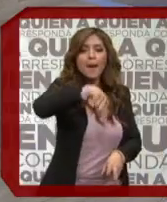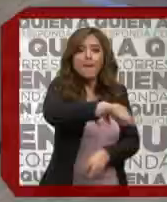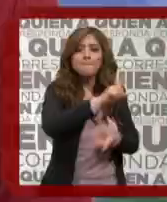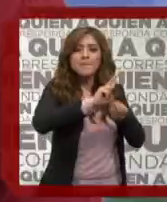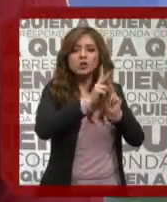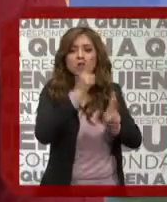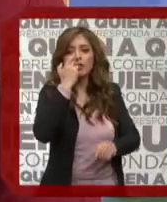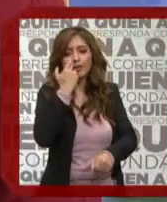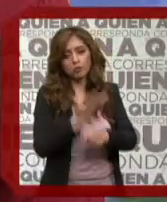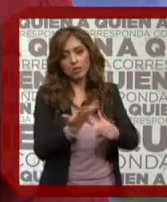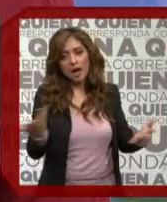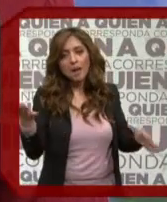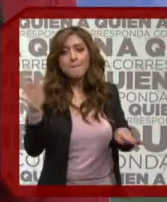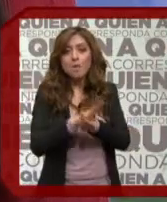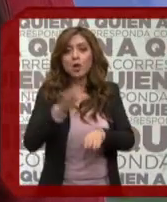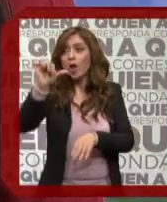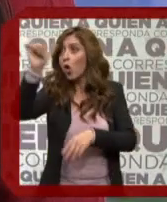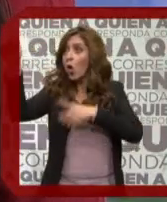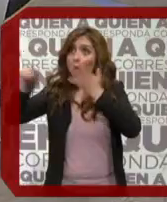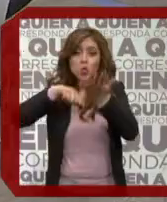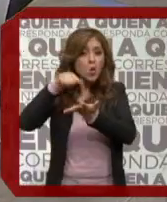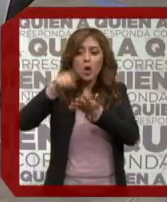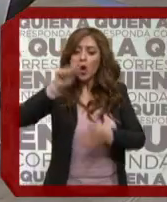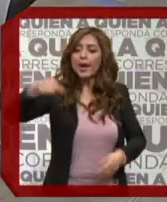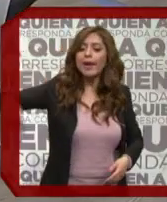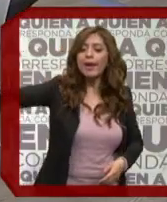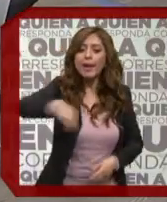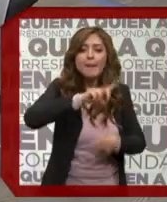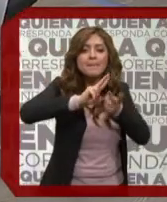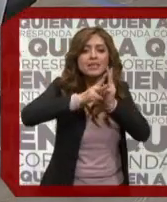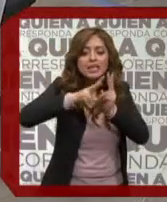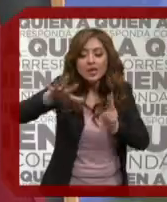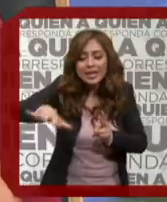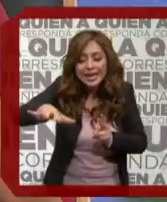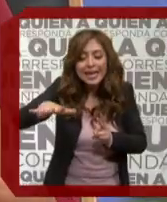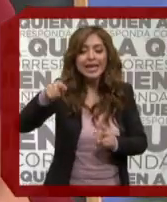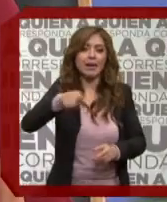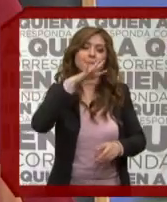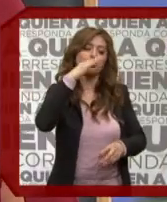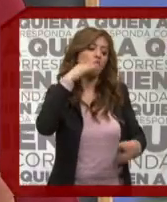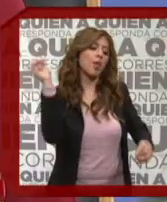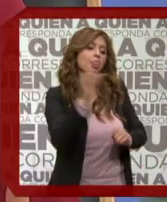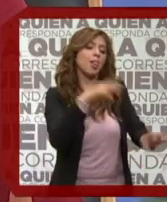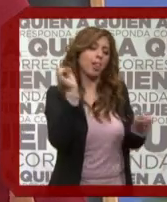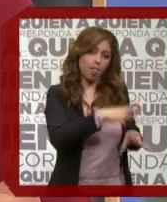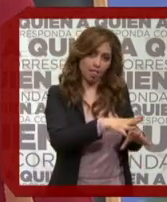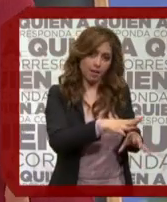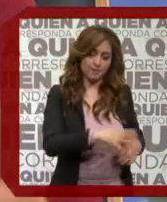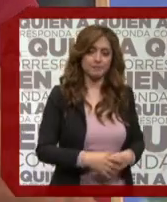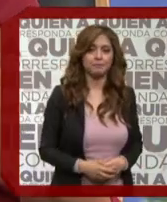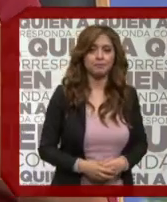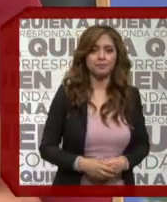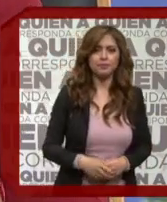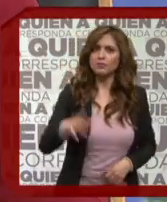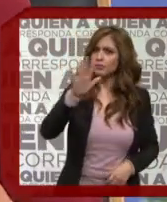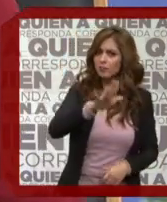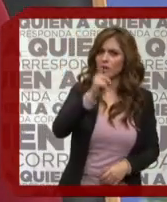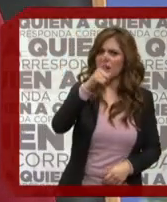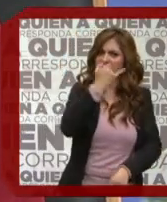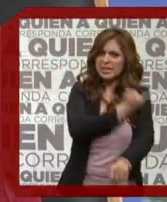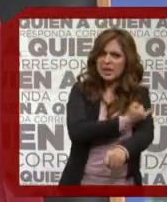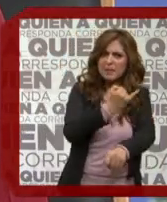y no vienen de otra porque les queda muy lejos. O sea, ellos son los Bueno, te quiero te quiero dar un dato. Iztapalapa genera